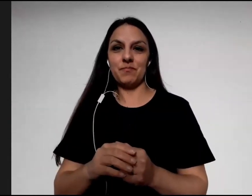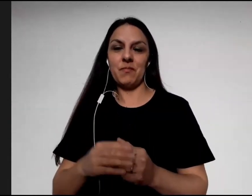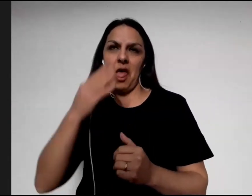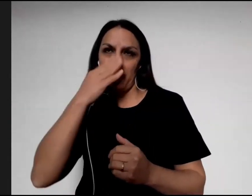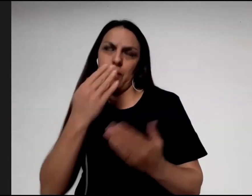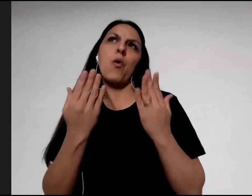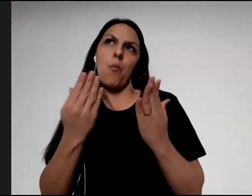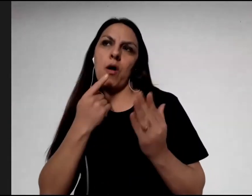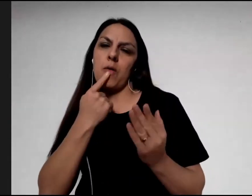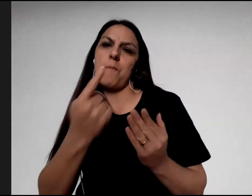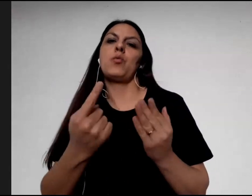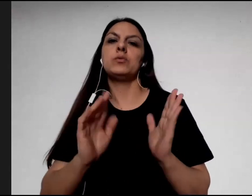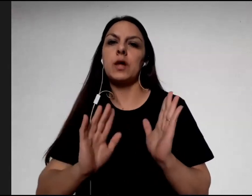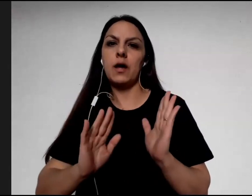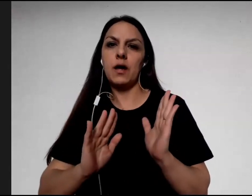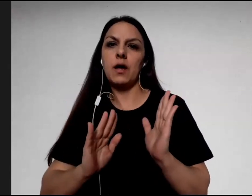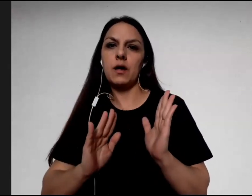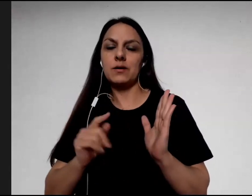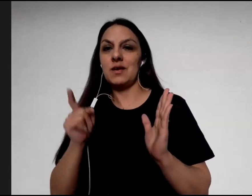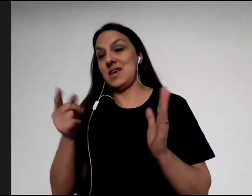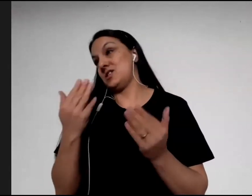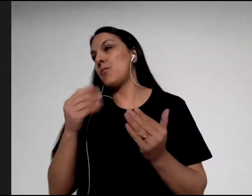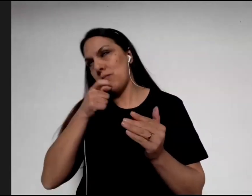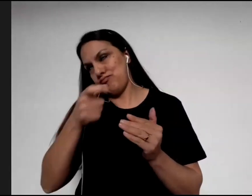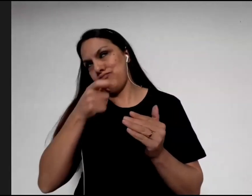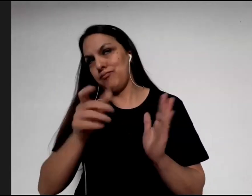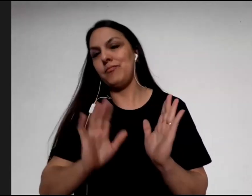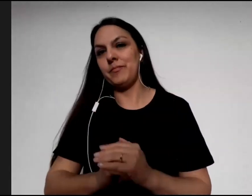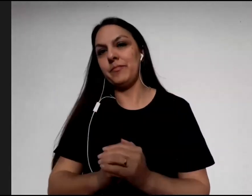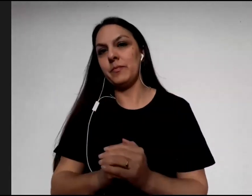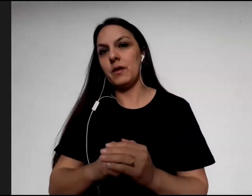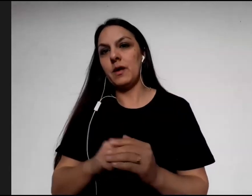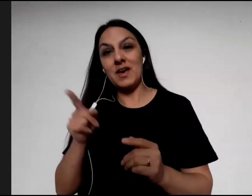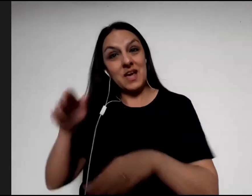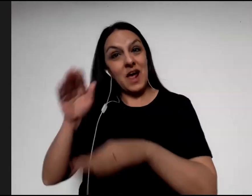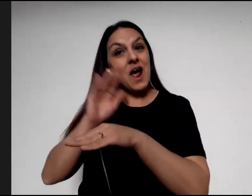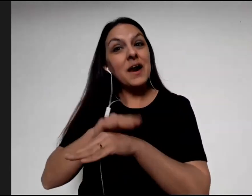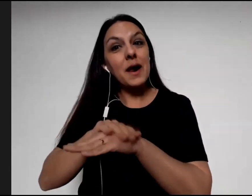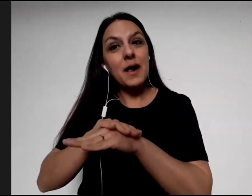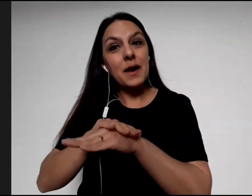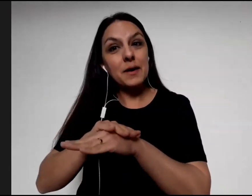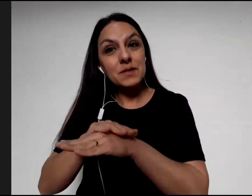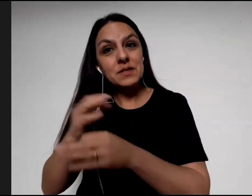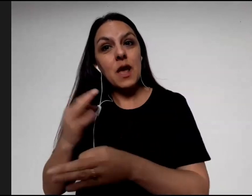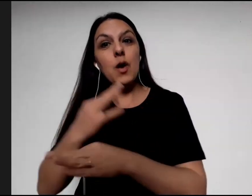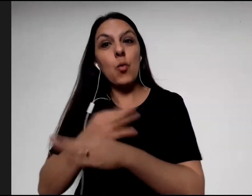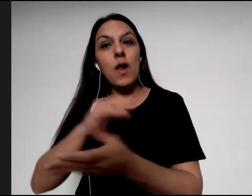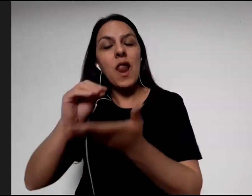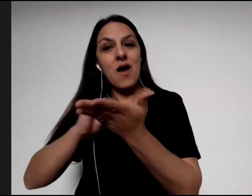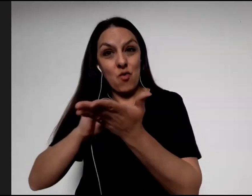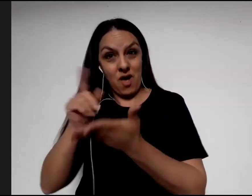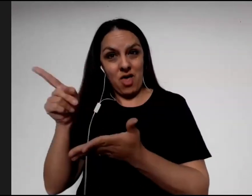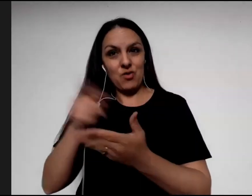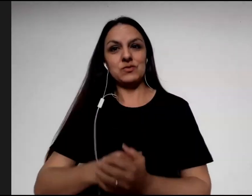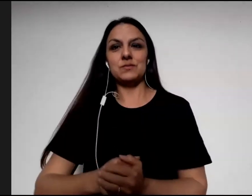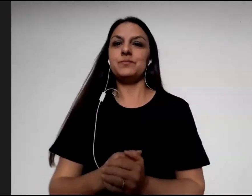la doctora Nezossi la responda, es la representante del Colegio de Abogados de Necochea. Estoy muy